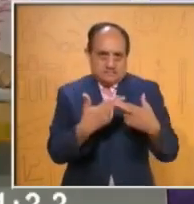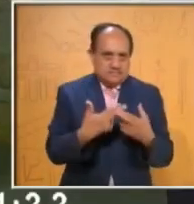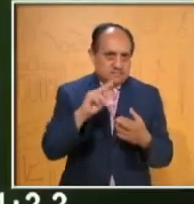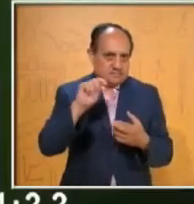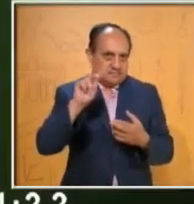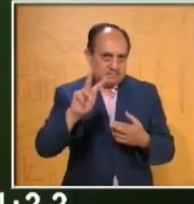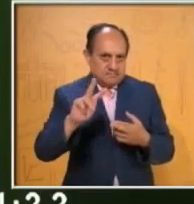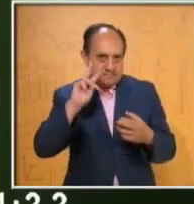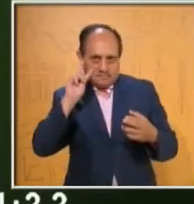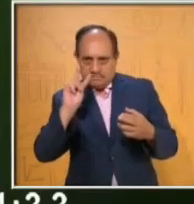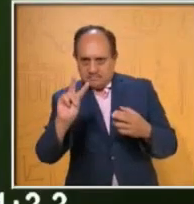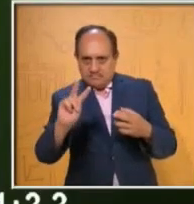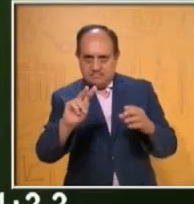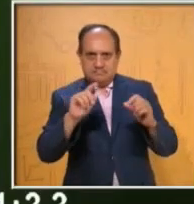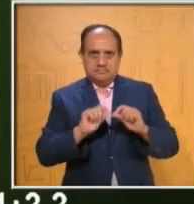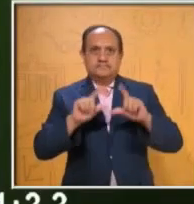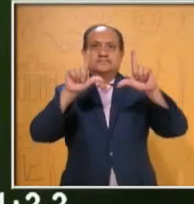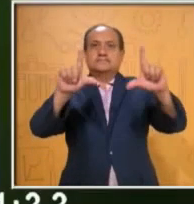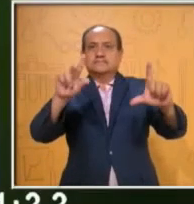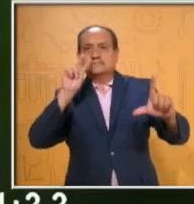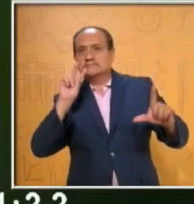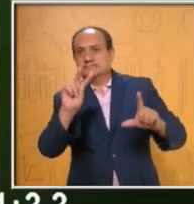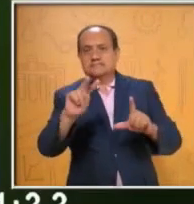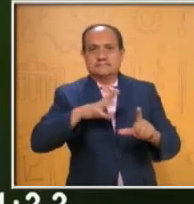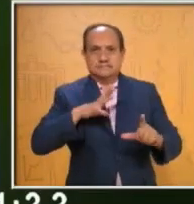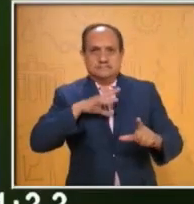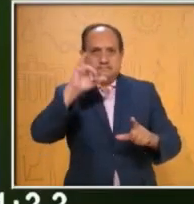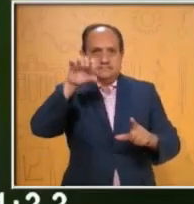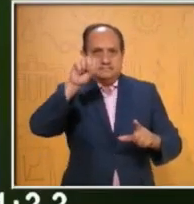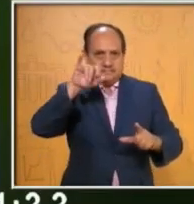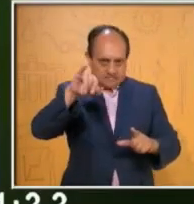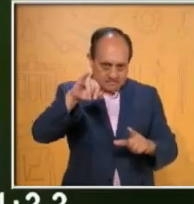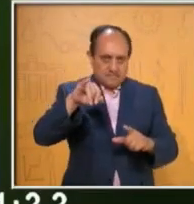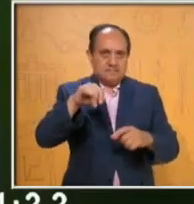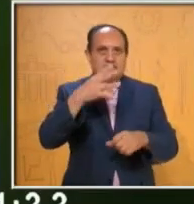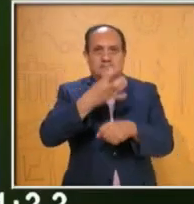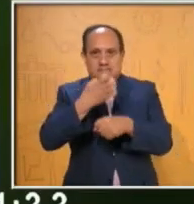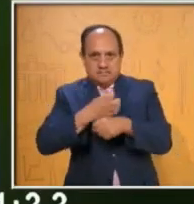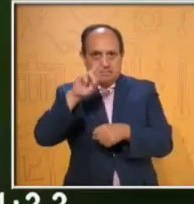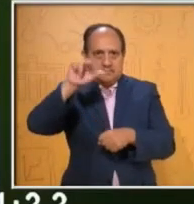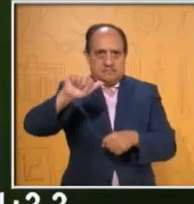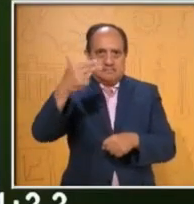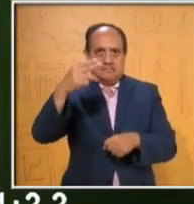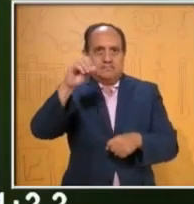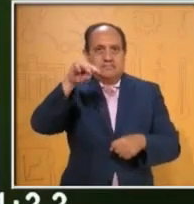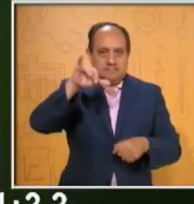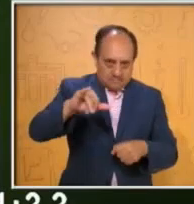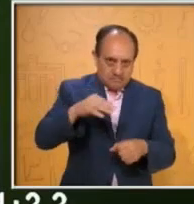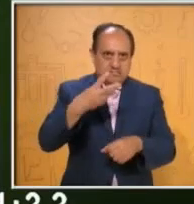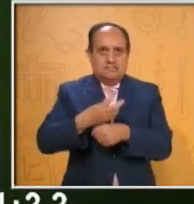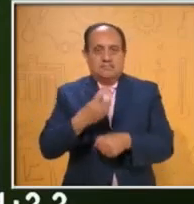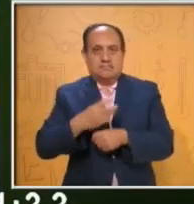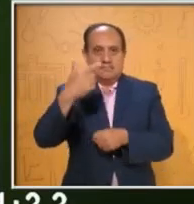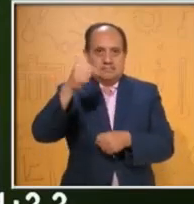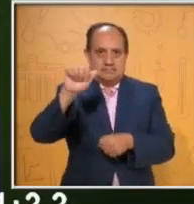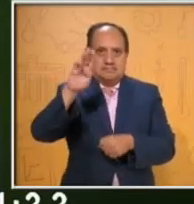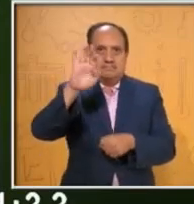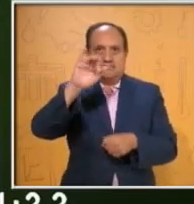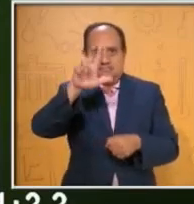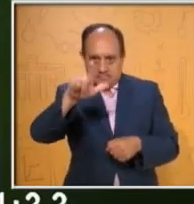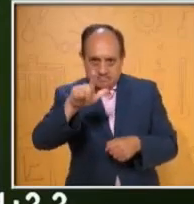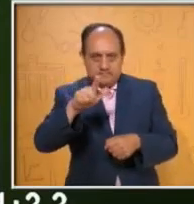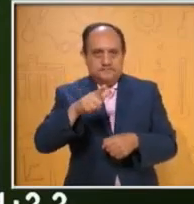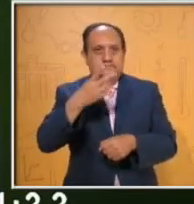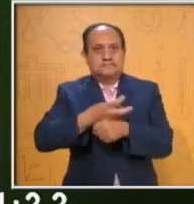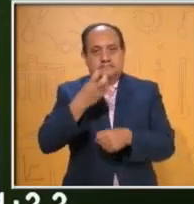pueden observar en pantalla. Tenemos a Isis de cuarto grado, Naomi de tercer grado, Gabriel de tercer